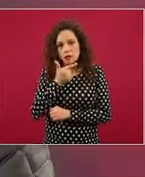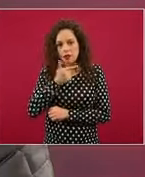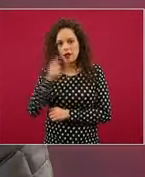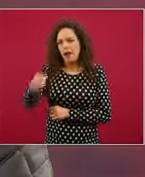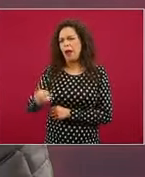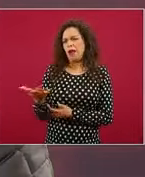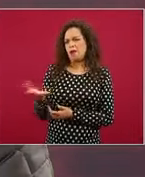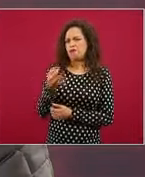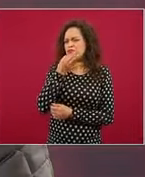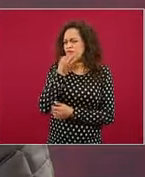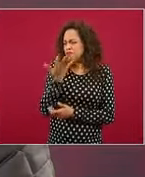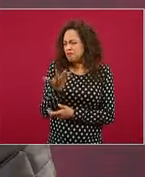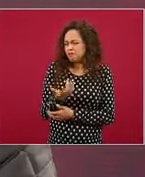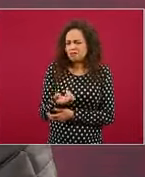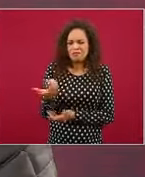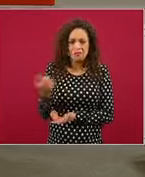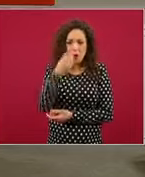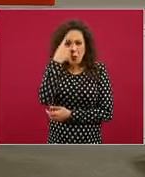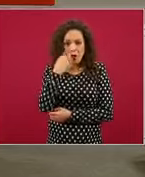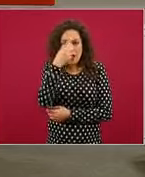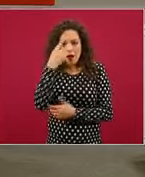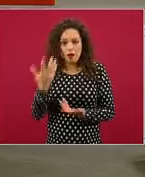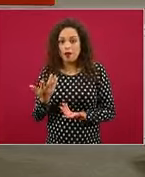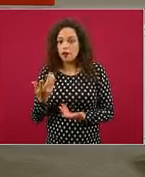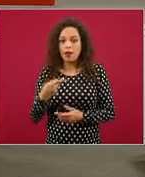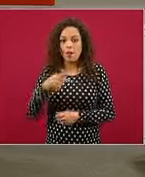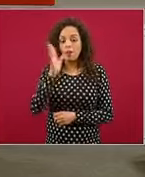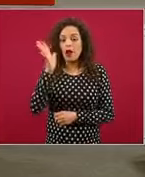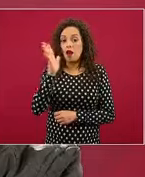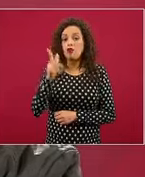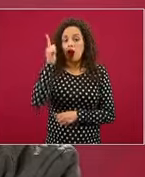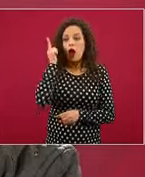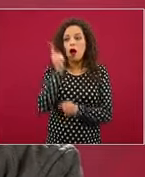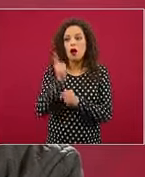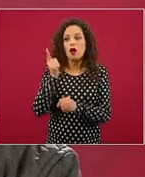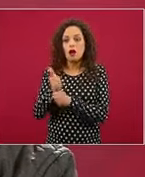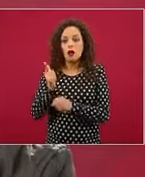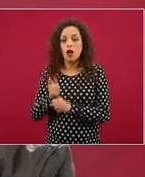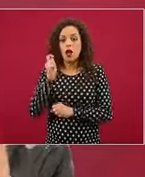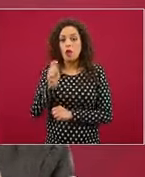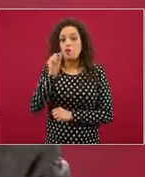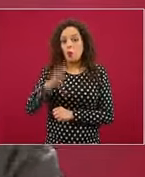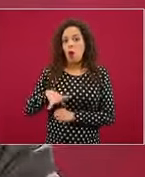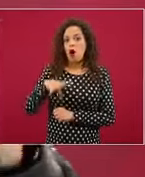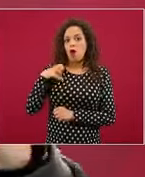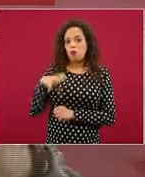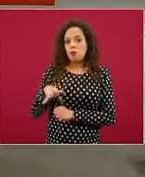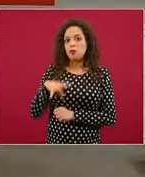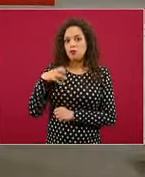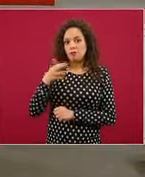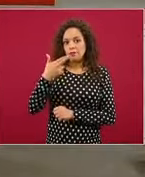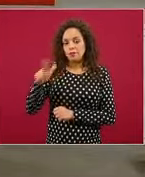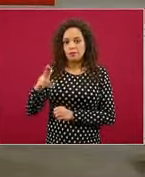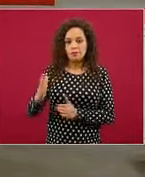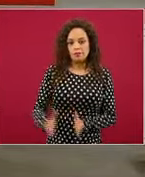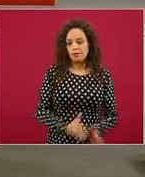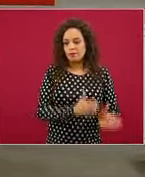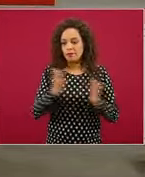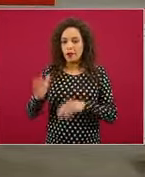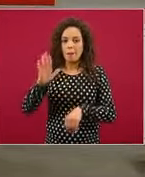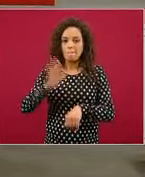porque ya empezábamos a detectar un abuso en el uso de los restaurantes con veladas que se prolongaban más